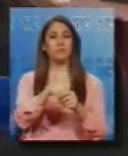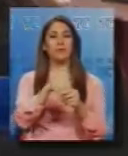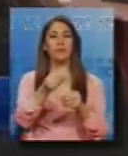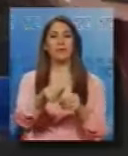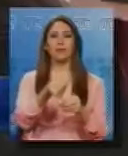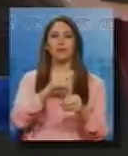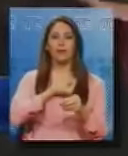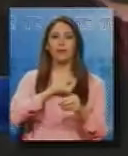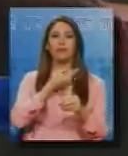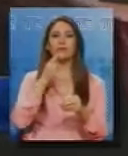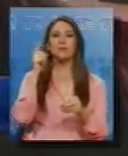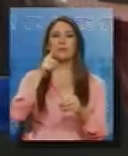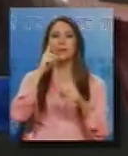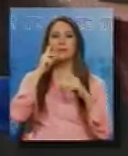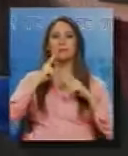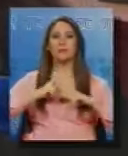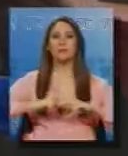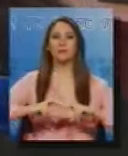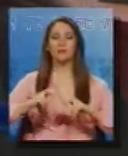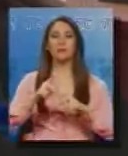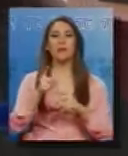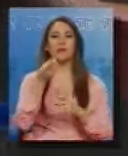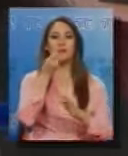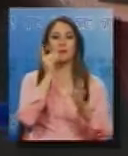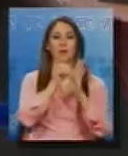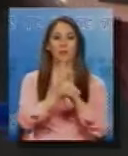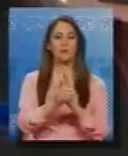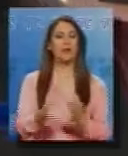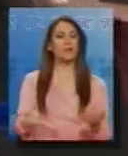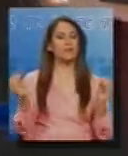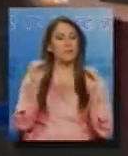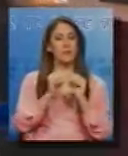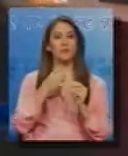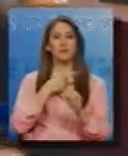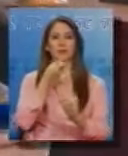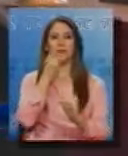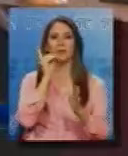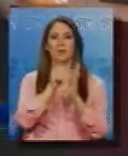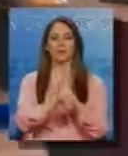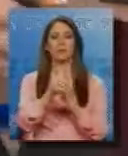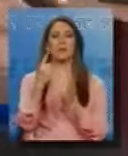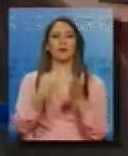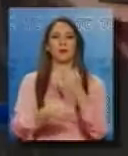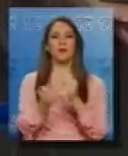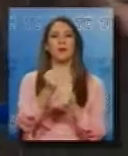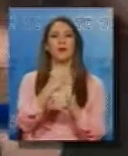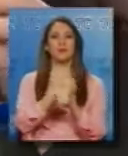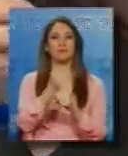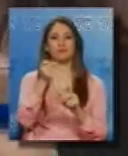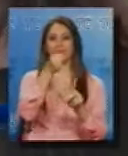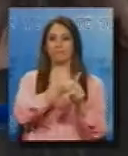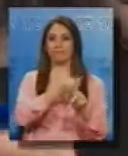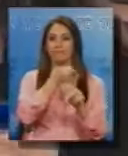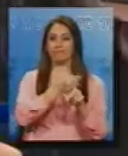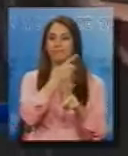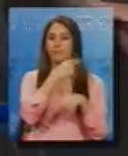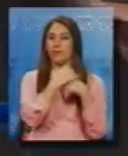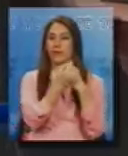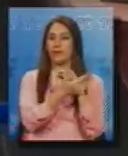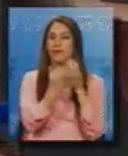traslada precisamente para investigar y para denunciar una vez más cuáles son las pretensiones golpistas, conspiradoras